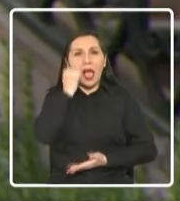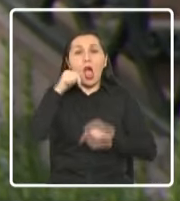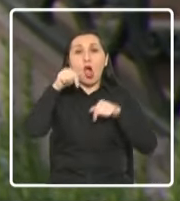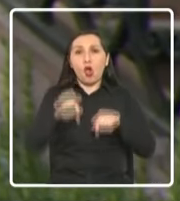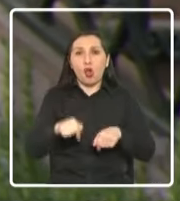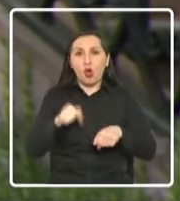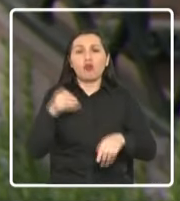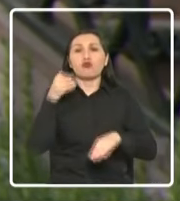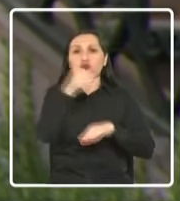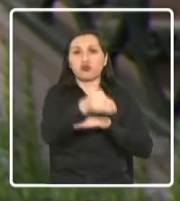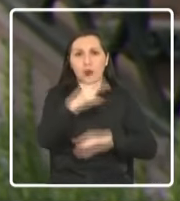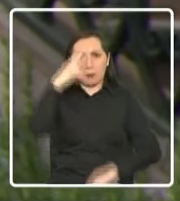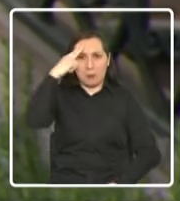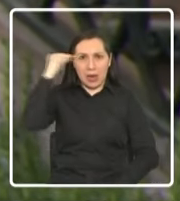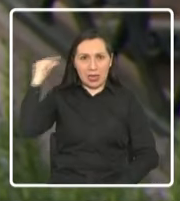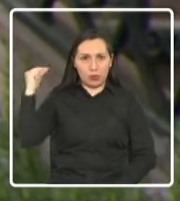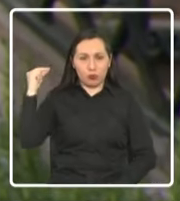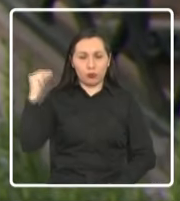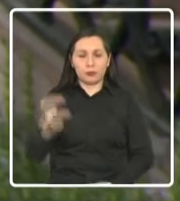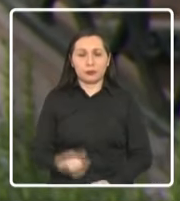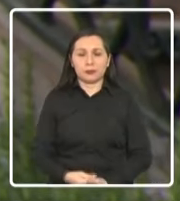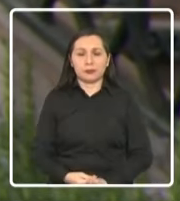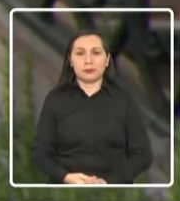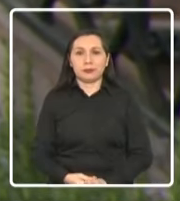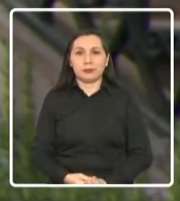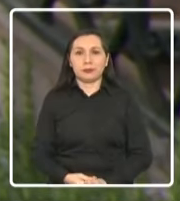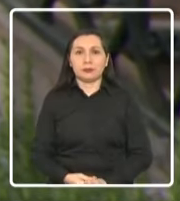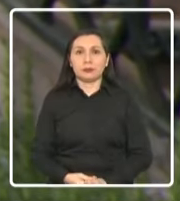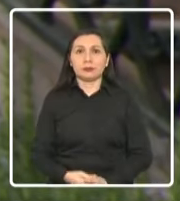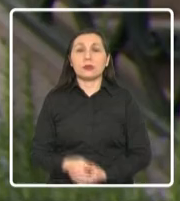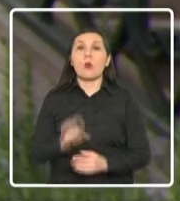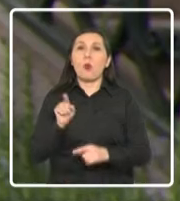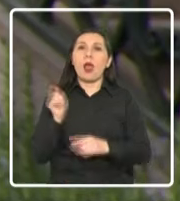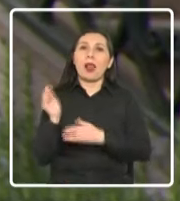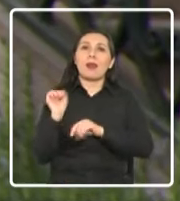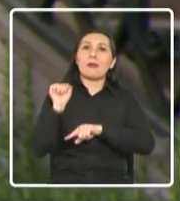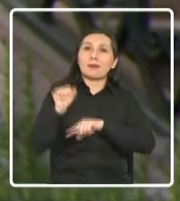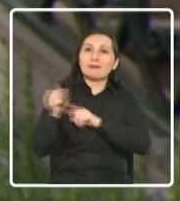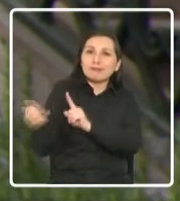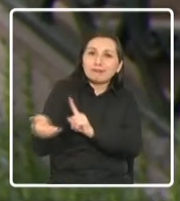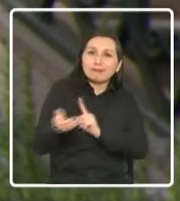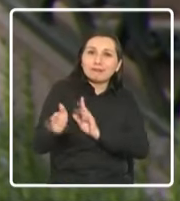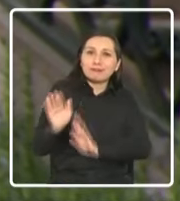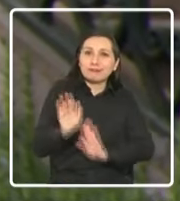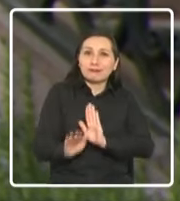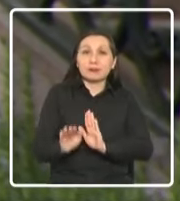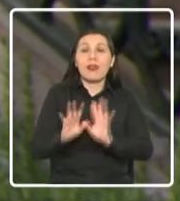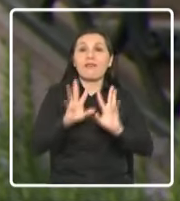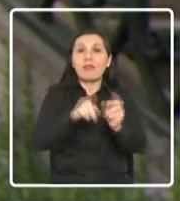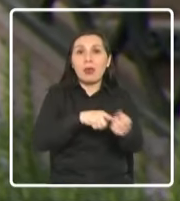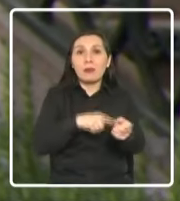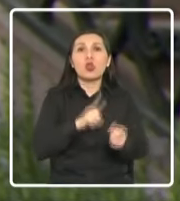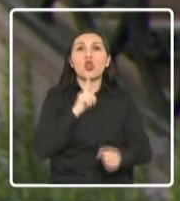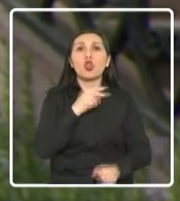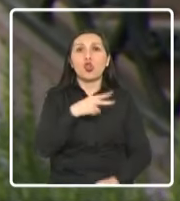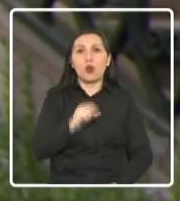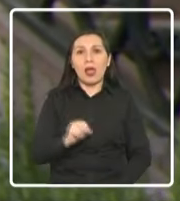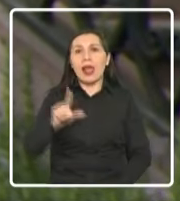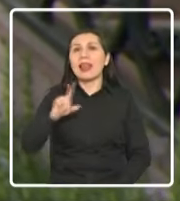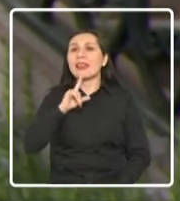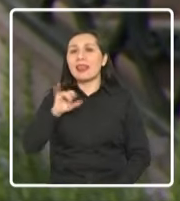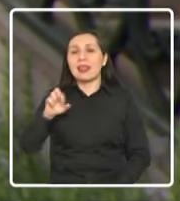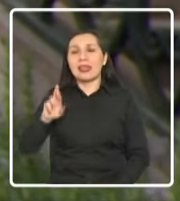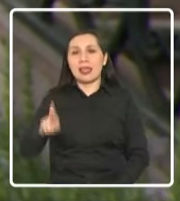hoy día en México, que la acogió. A los familiares y amigos de José Tohá, Orlando